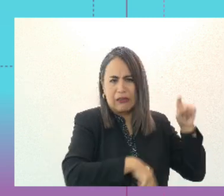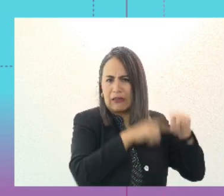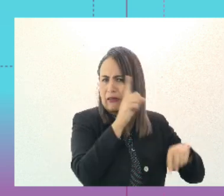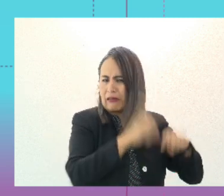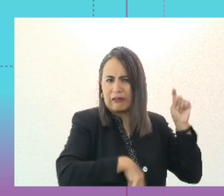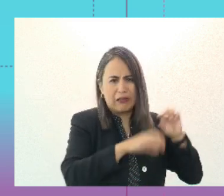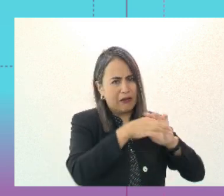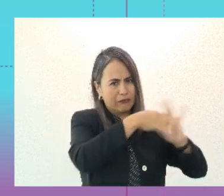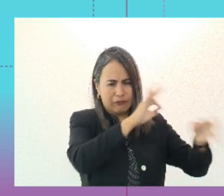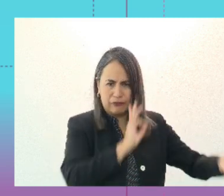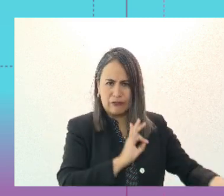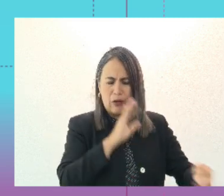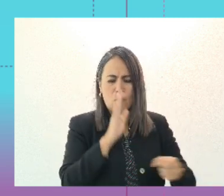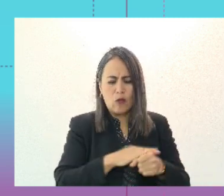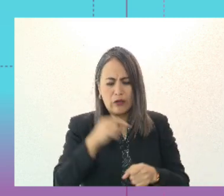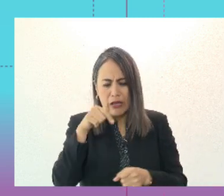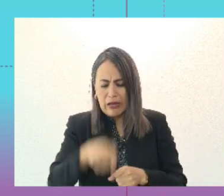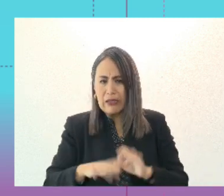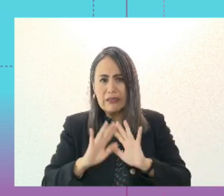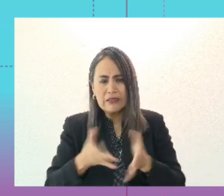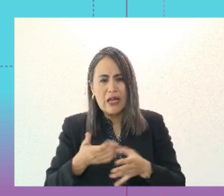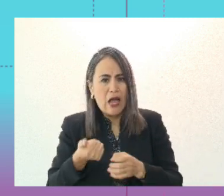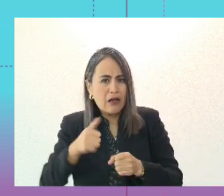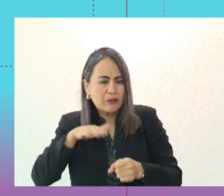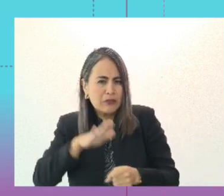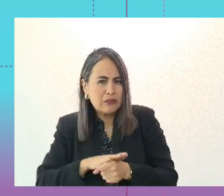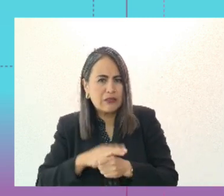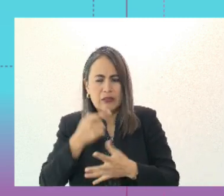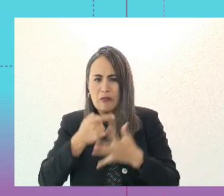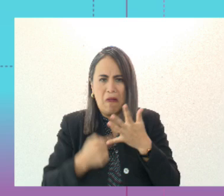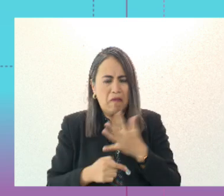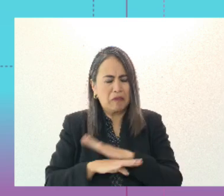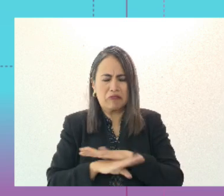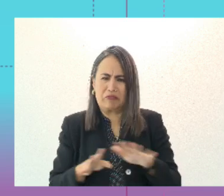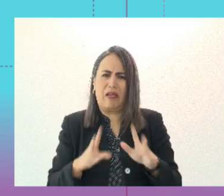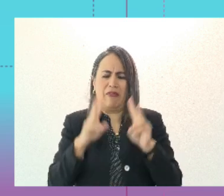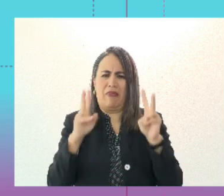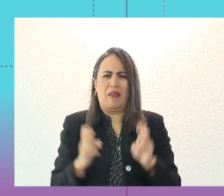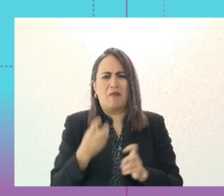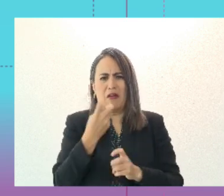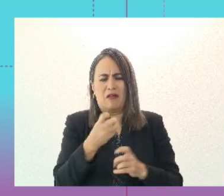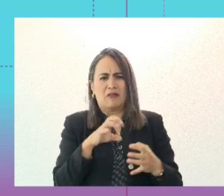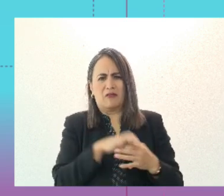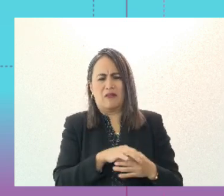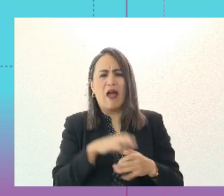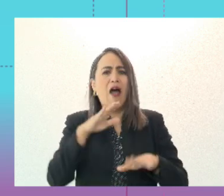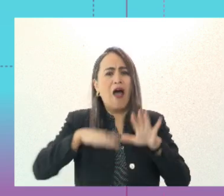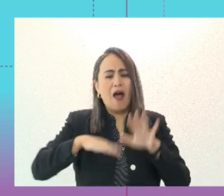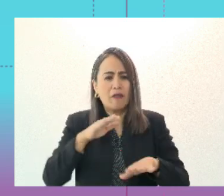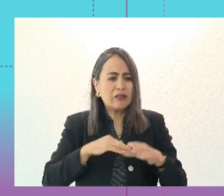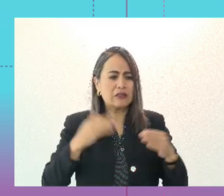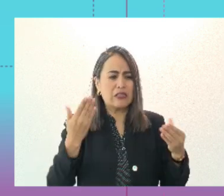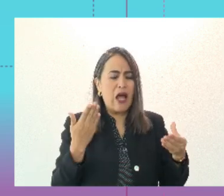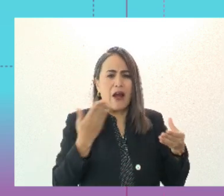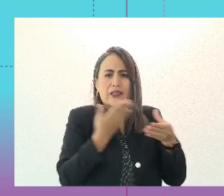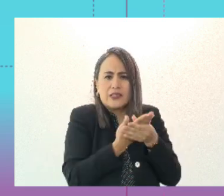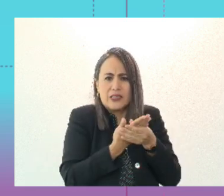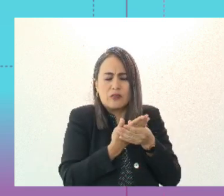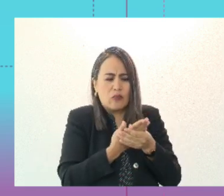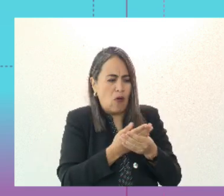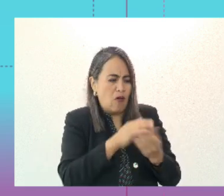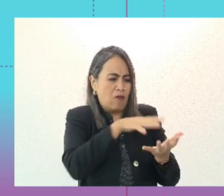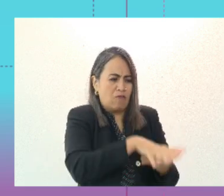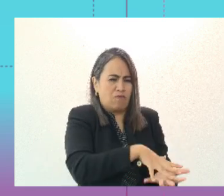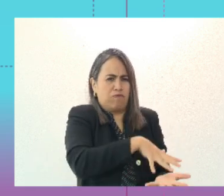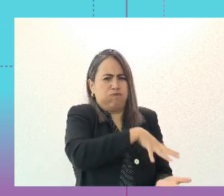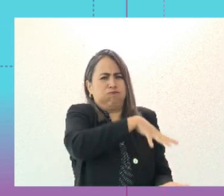a documentación de comprobación administrativa inmediata. Y muchas veces nuestros archivos se empiezan a llenar de ese tipo